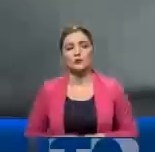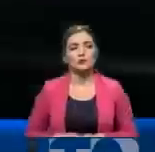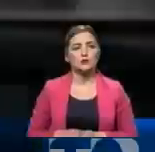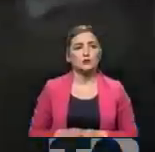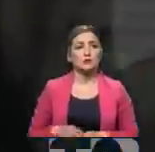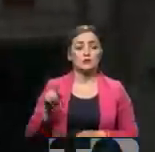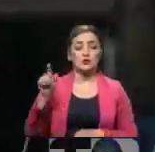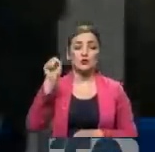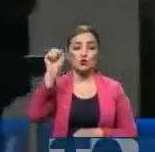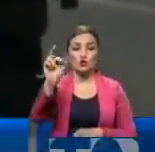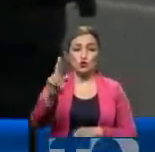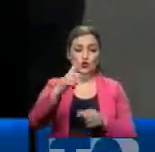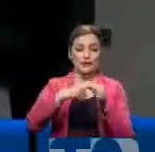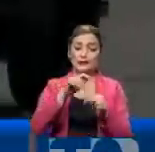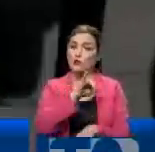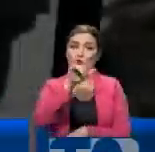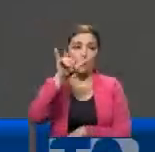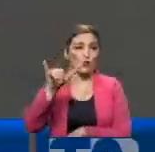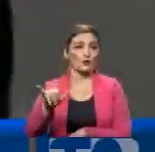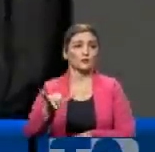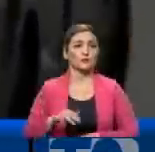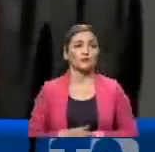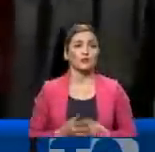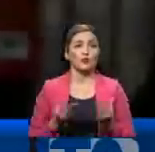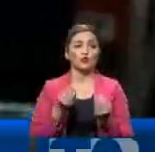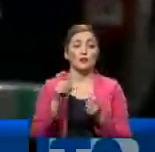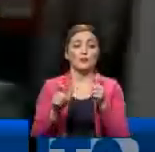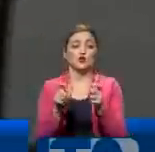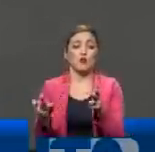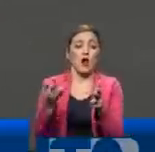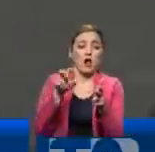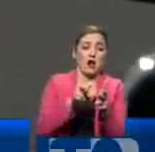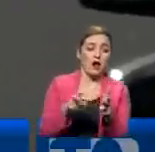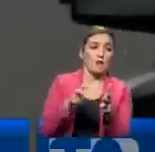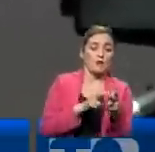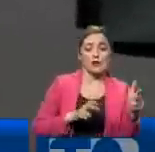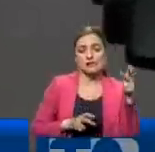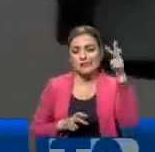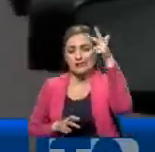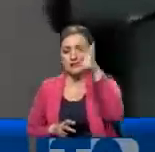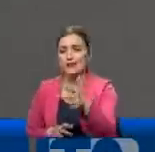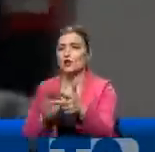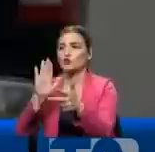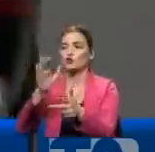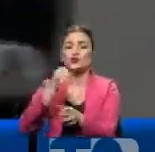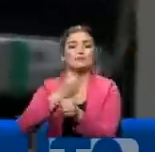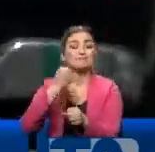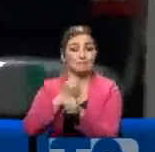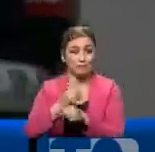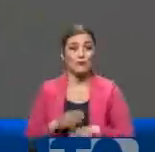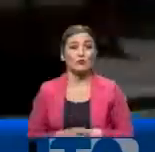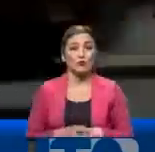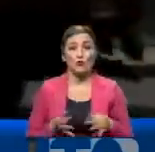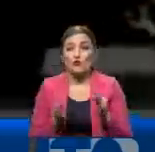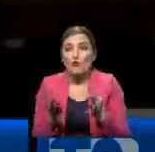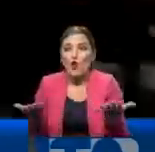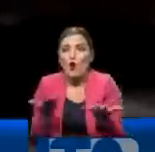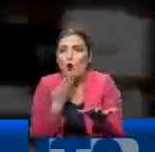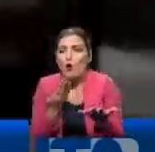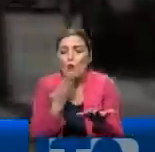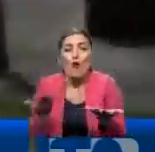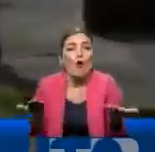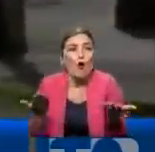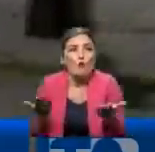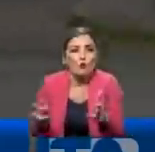el sur de Quito la situación fue similar. Decenas de personas que intentaban dirigirse a sus lugares de trabajo buscaban formas de